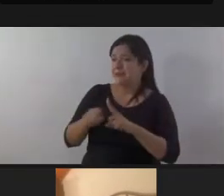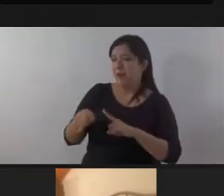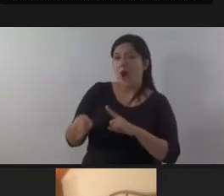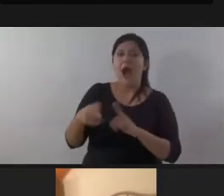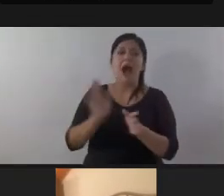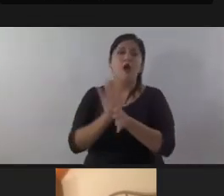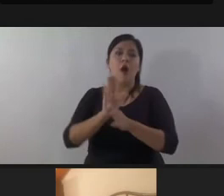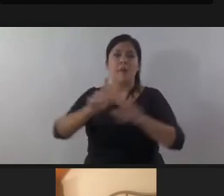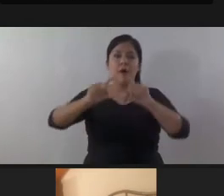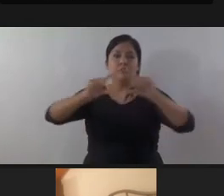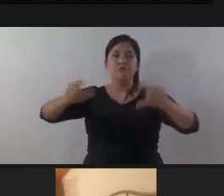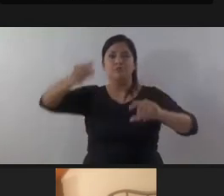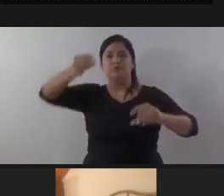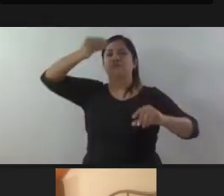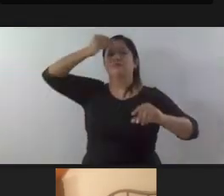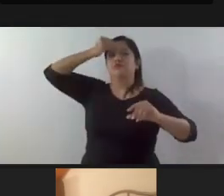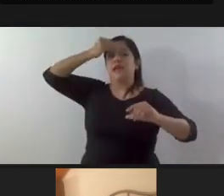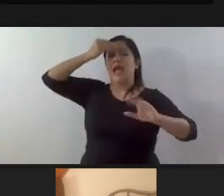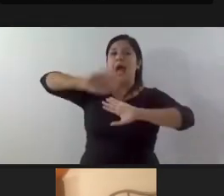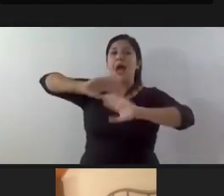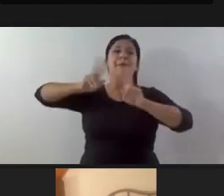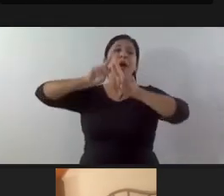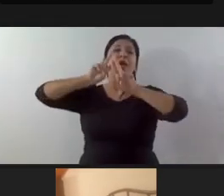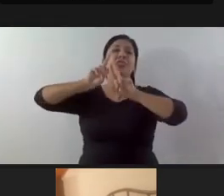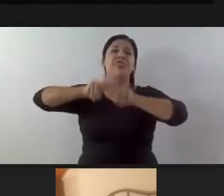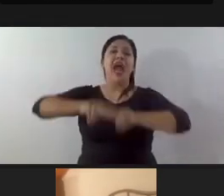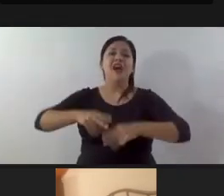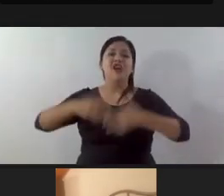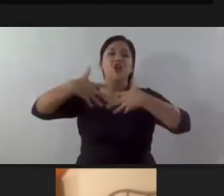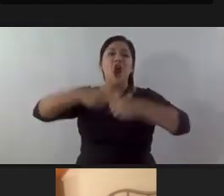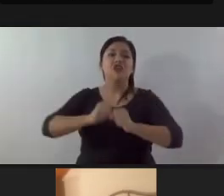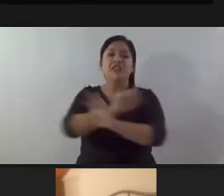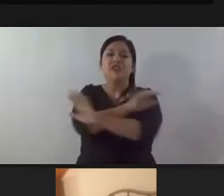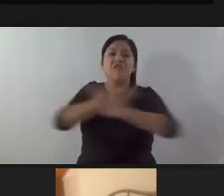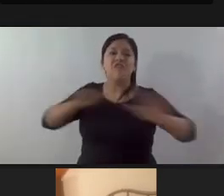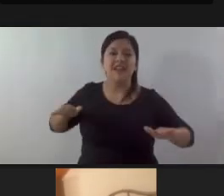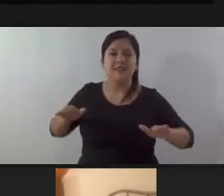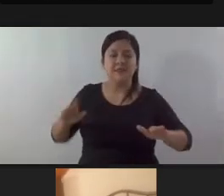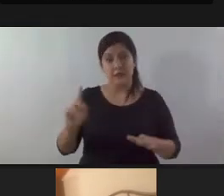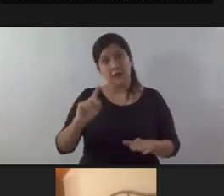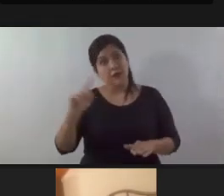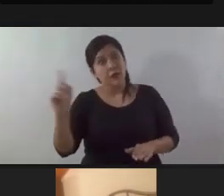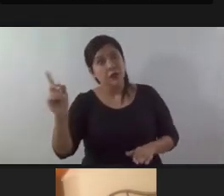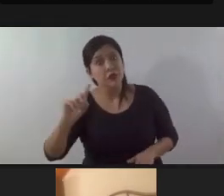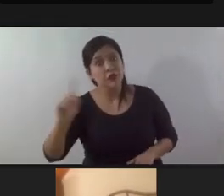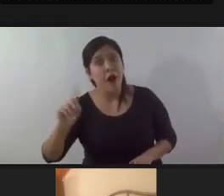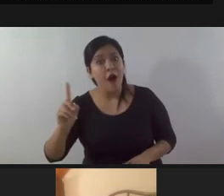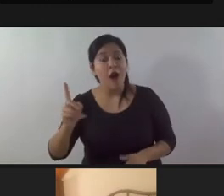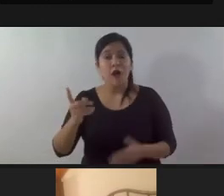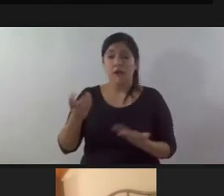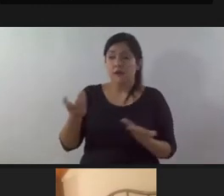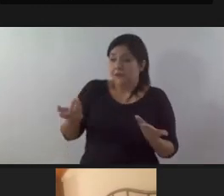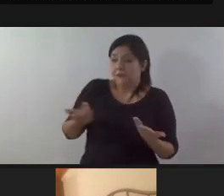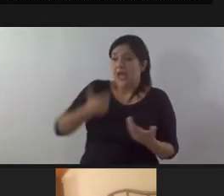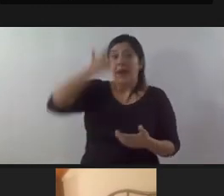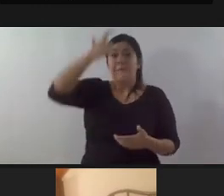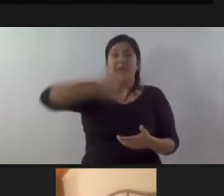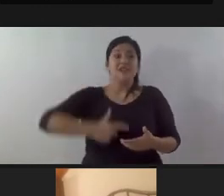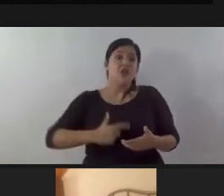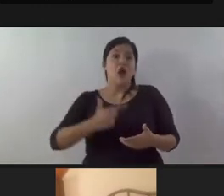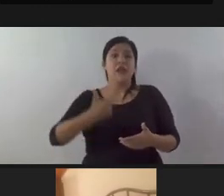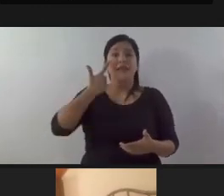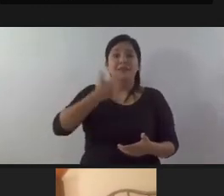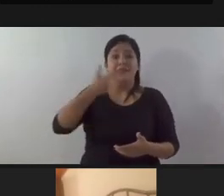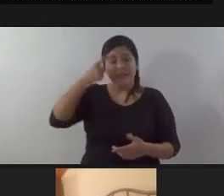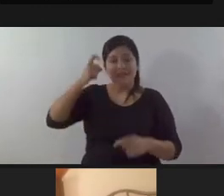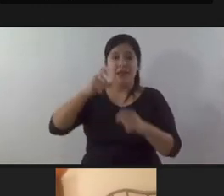quiere decir dejar de usar diagnósticos o hacer de cuenta que las personas intersex no tenemos ningún problema de